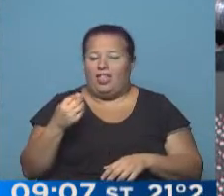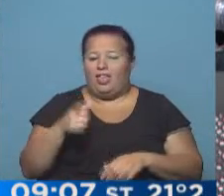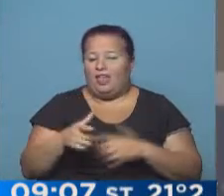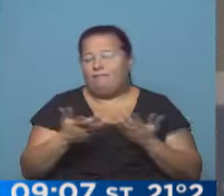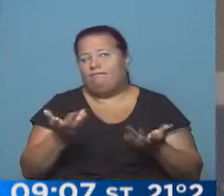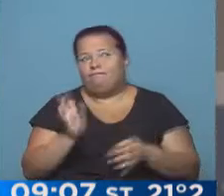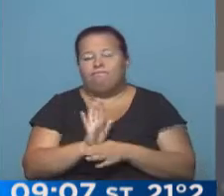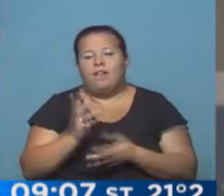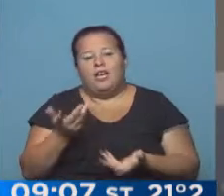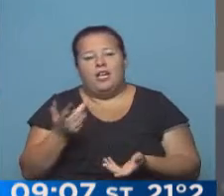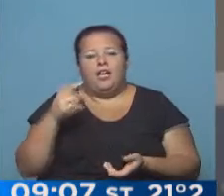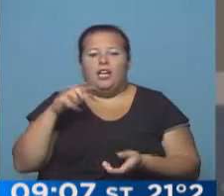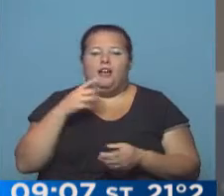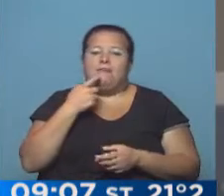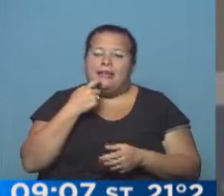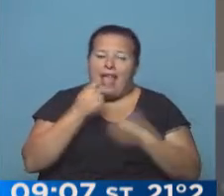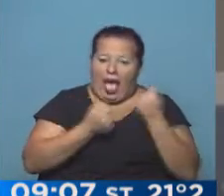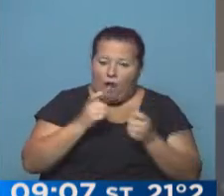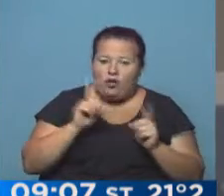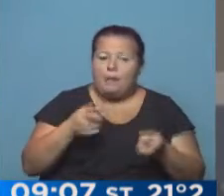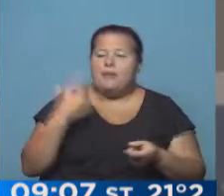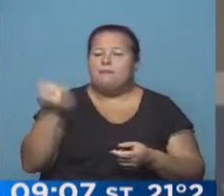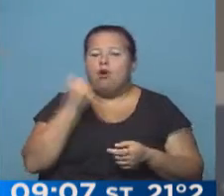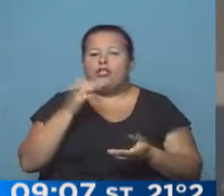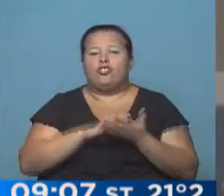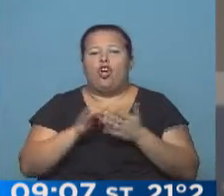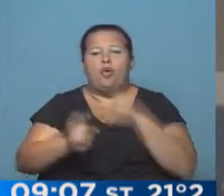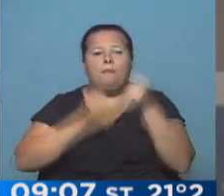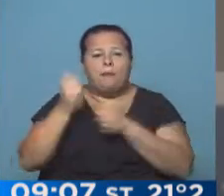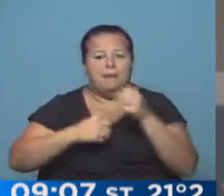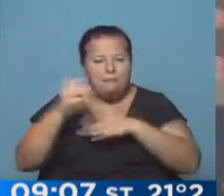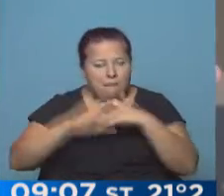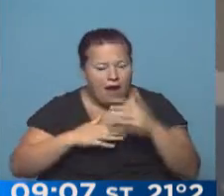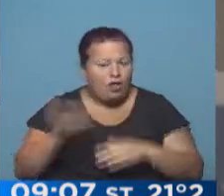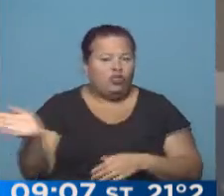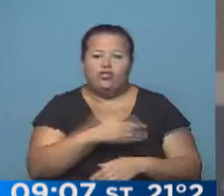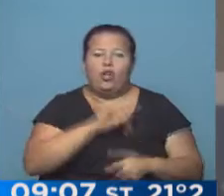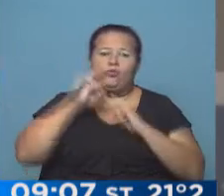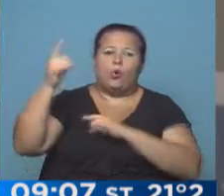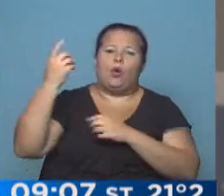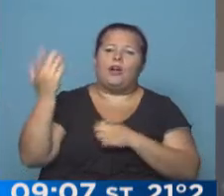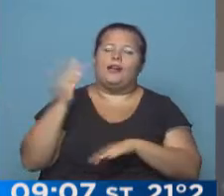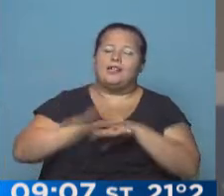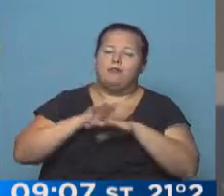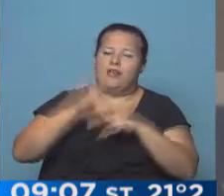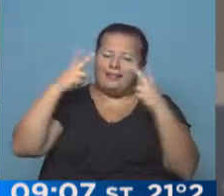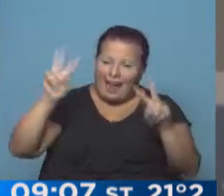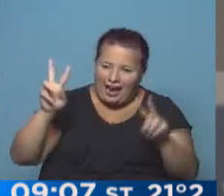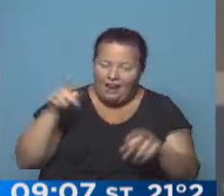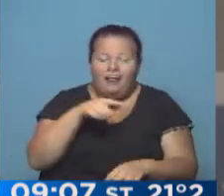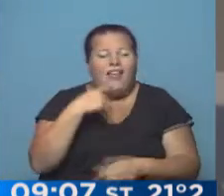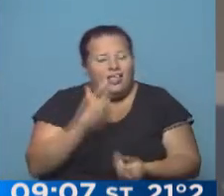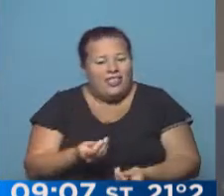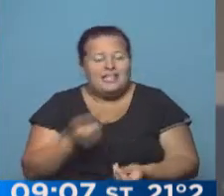yo te diría no solo en la metalmecánica del sector principal de toda la industria manufacturera y está todo a manos extranjeras y él decía y